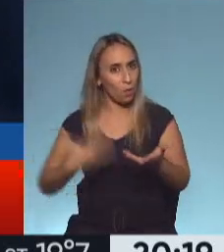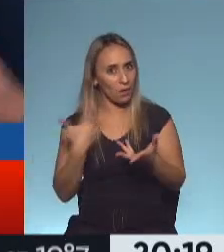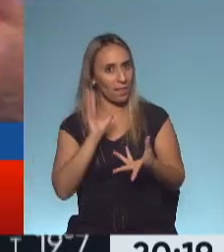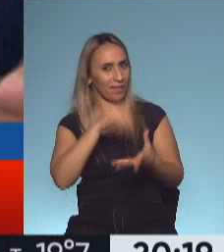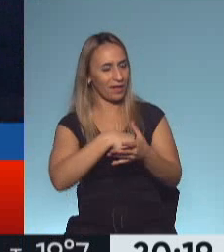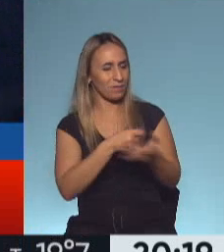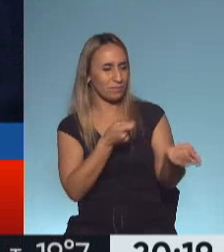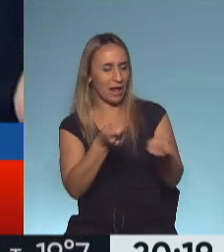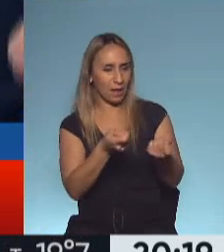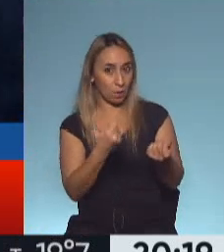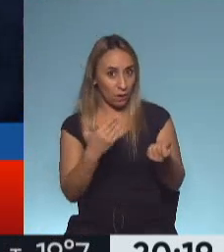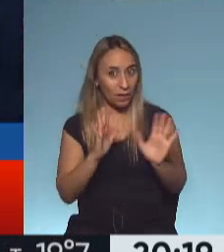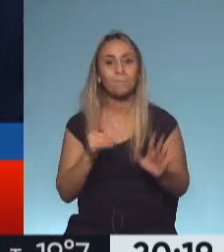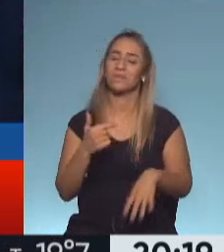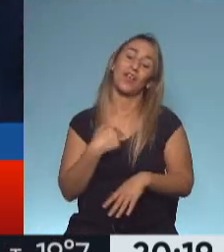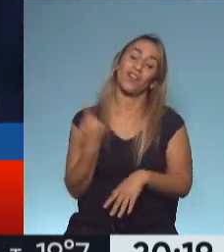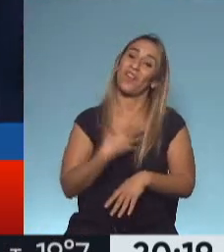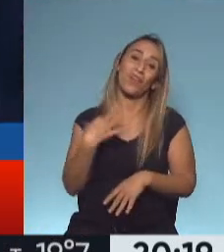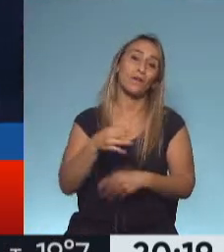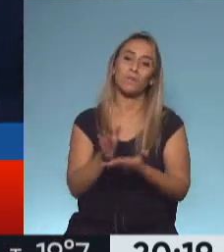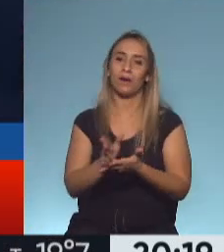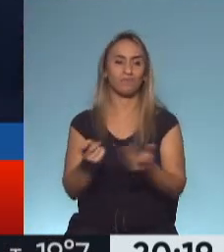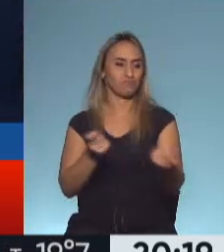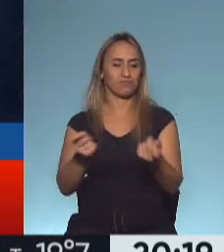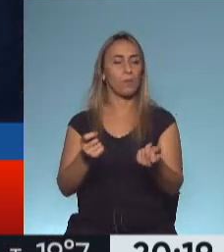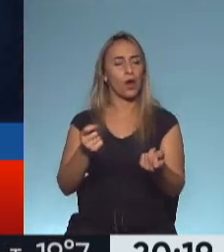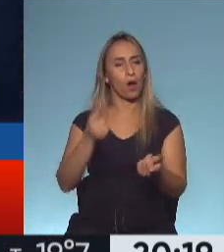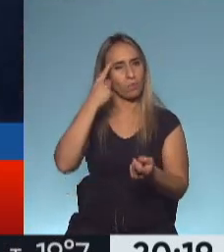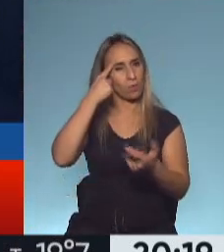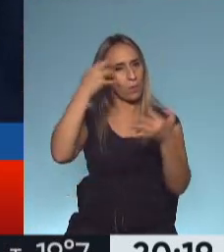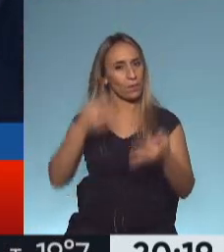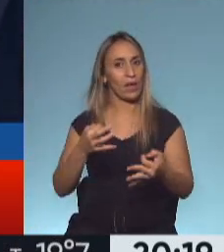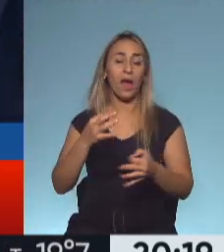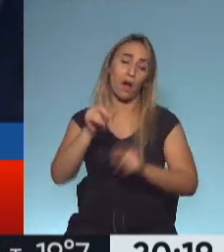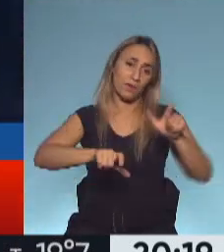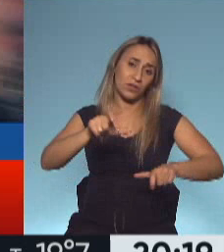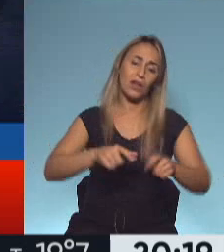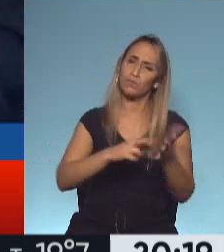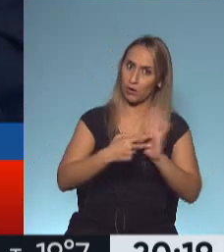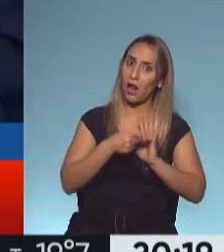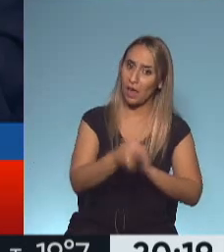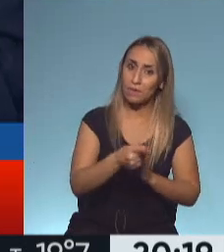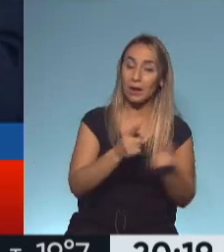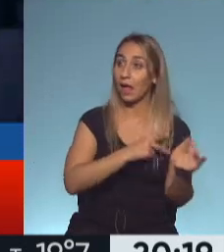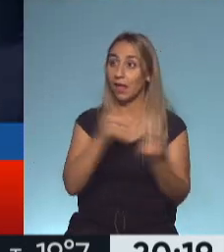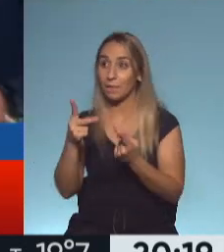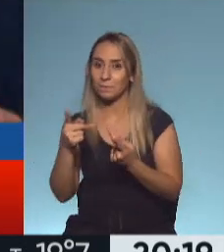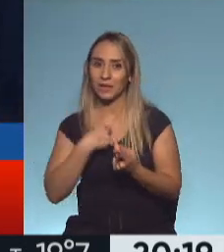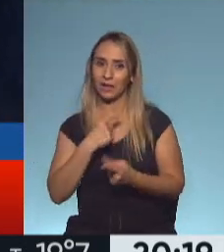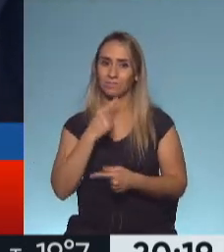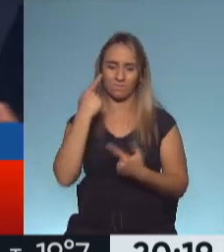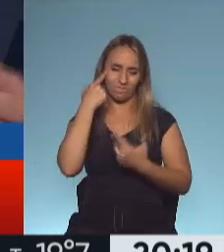lo tomo. Entonces nosotros tenemos que hacer articulaciones inteligentes. Efectivamente hay gente que tiene problemas para trasladarse y a quienes pueden trasladarlo tenemos que hacer esa articulación